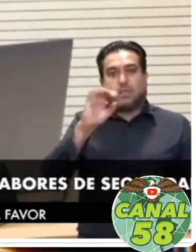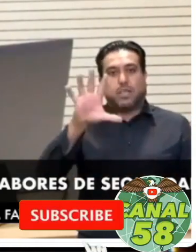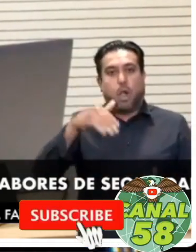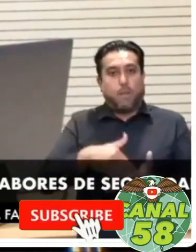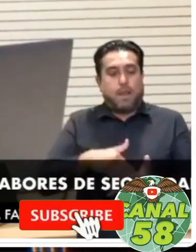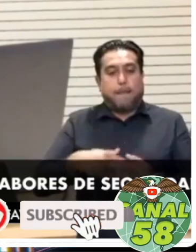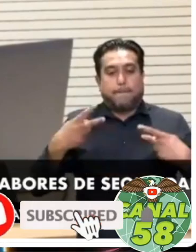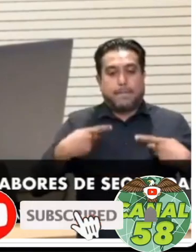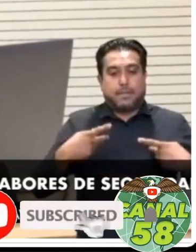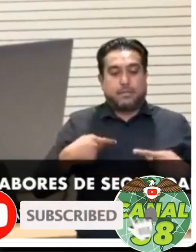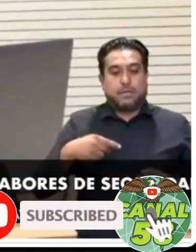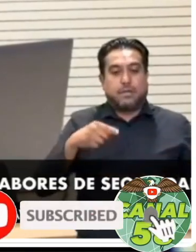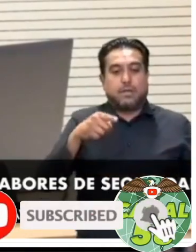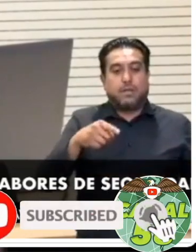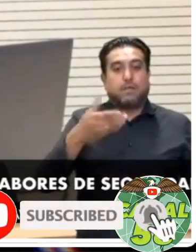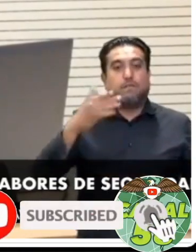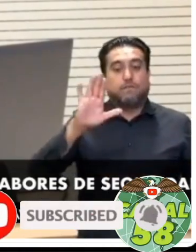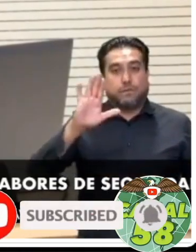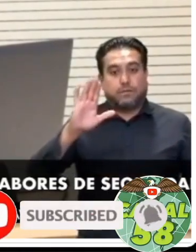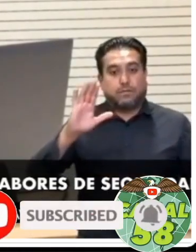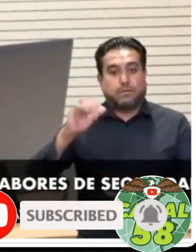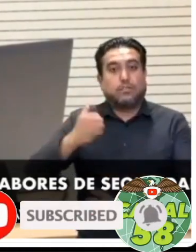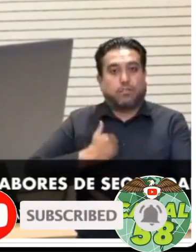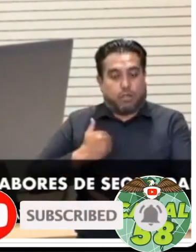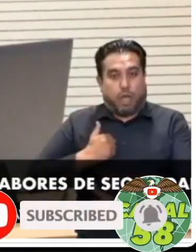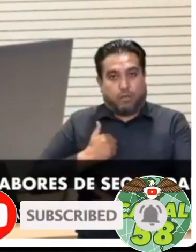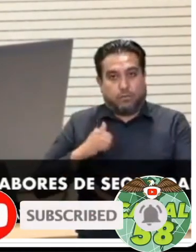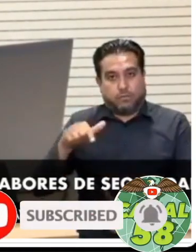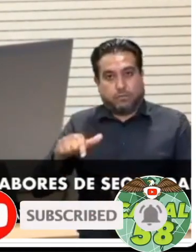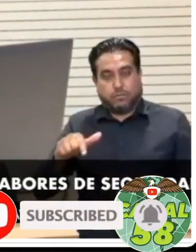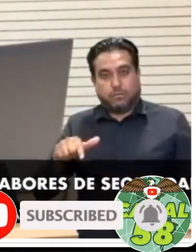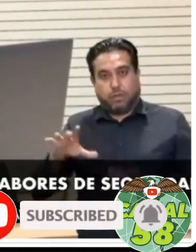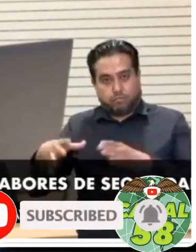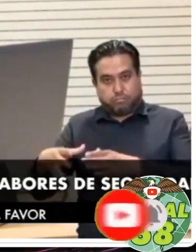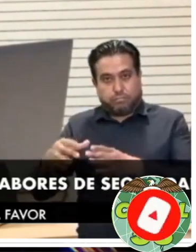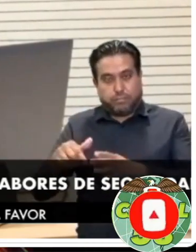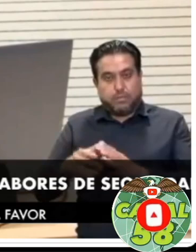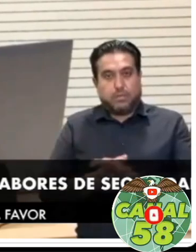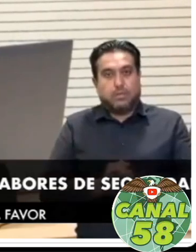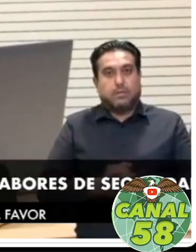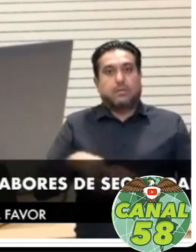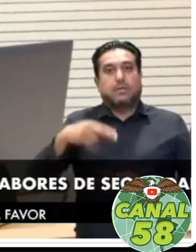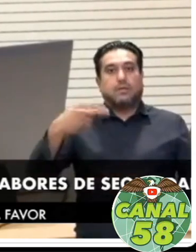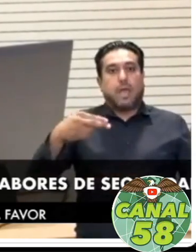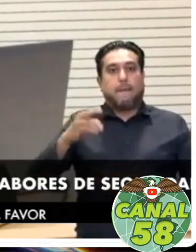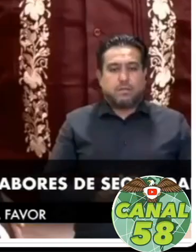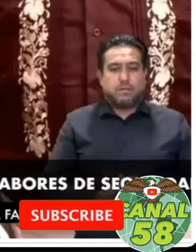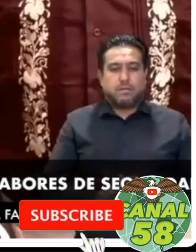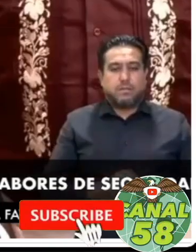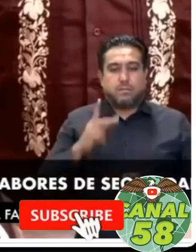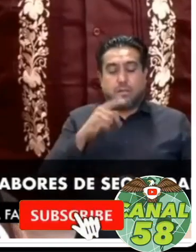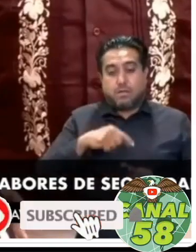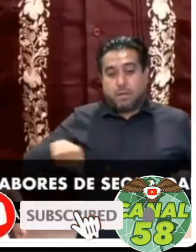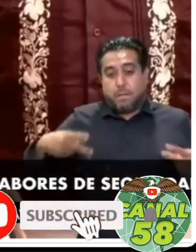elementos, pertenecen a las Fuerzas Armadas. Esto es militarizar. El